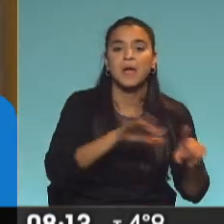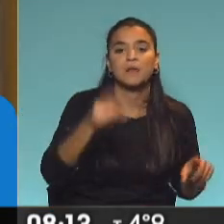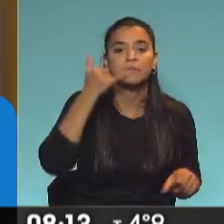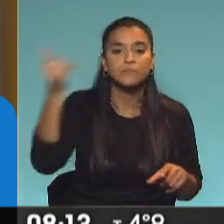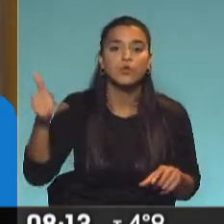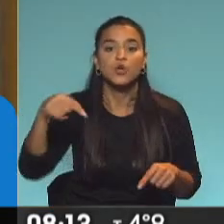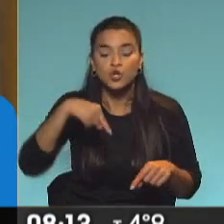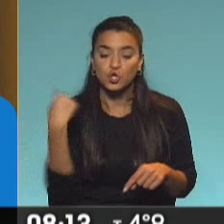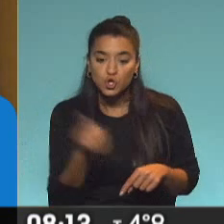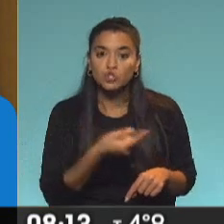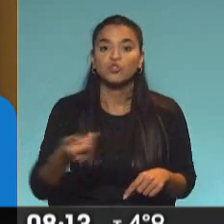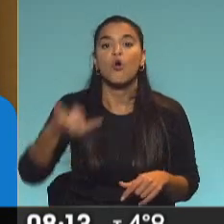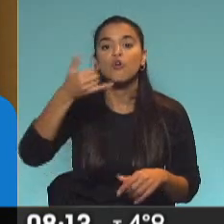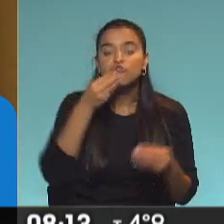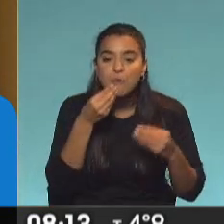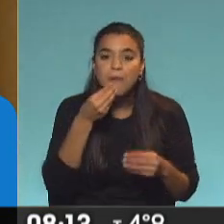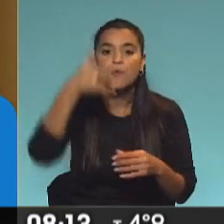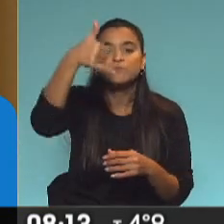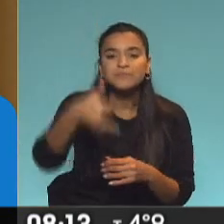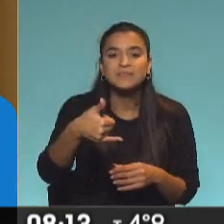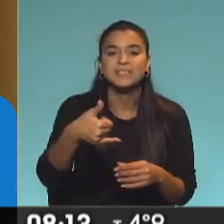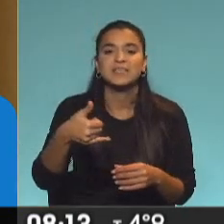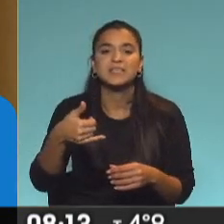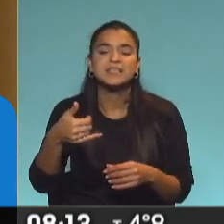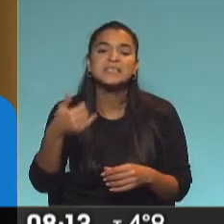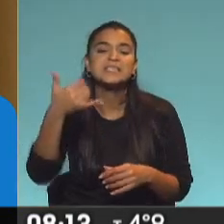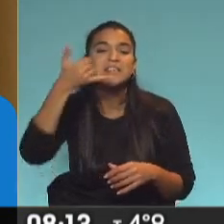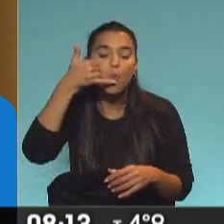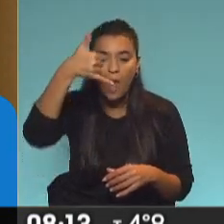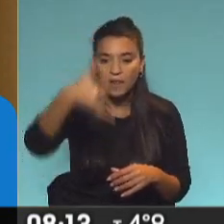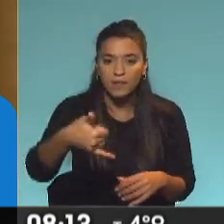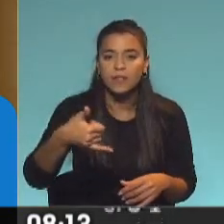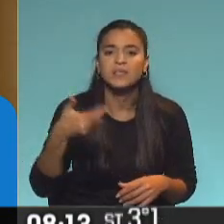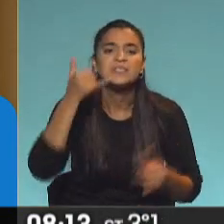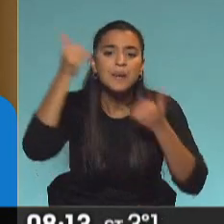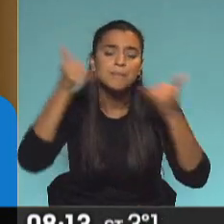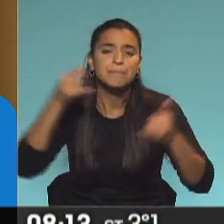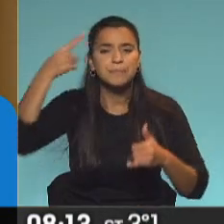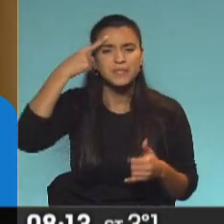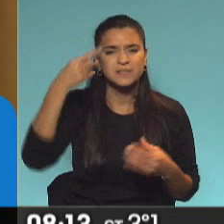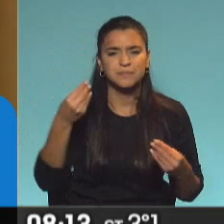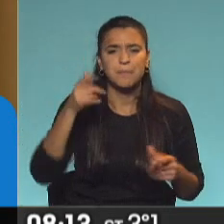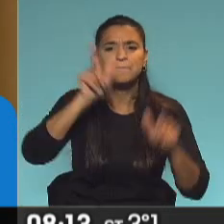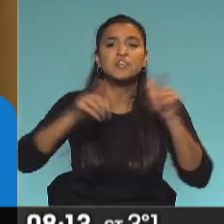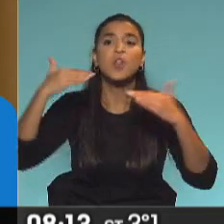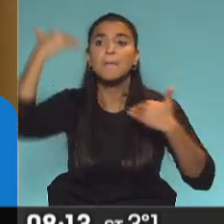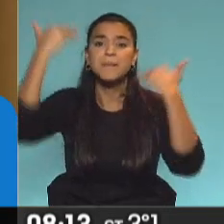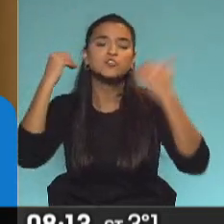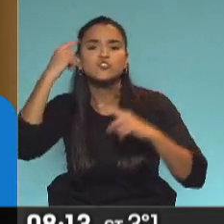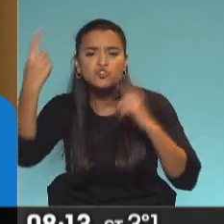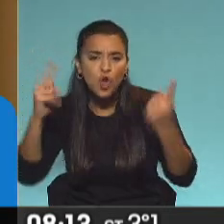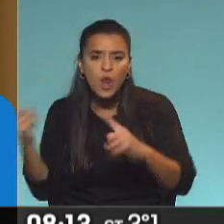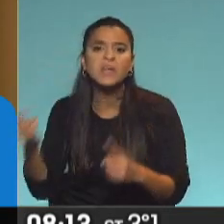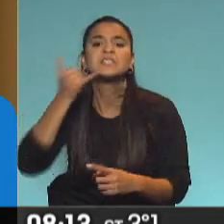noche comemos y ponemos el celular. O sea, llamar a una persona, todos tenemos que imaginar qué persona mayor está sola